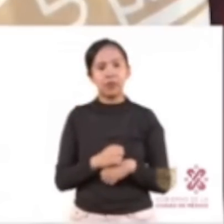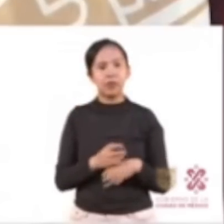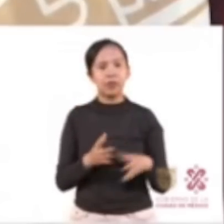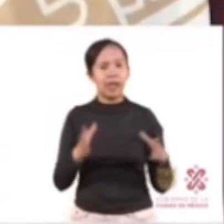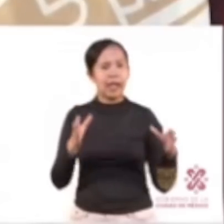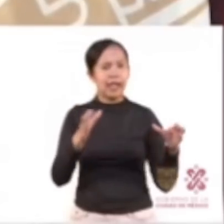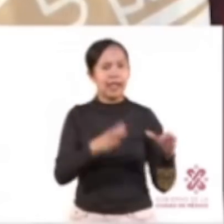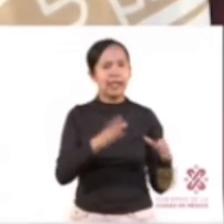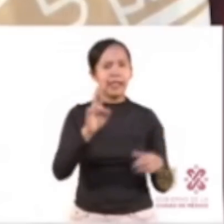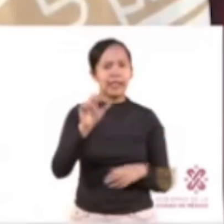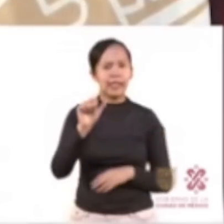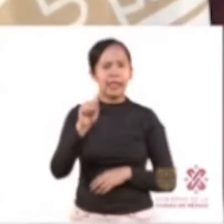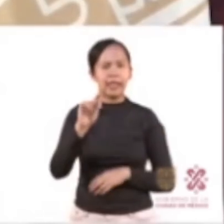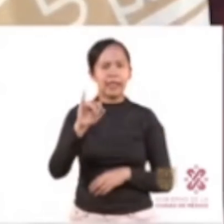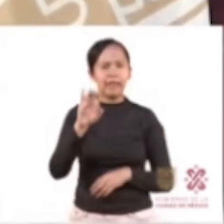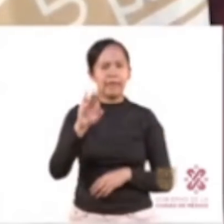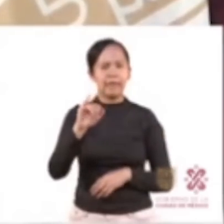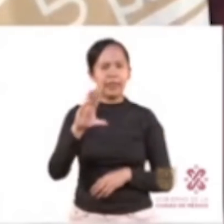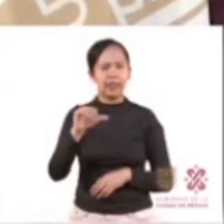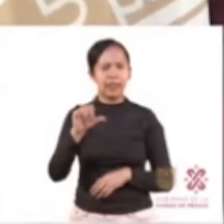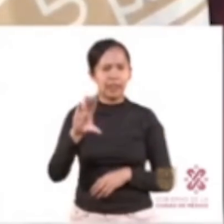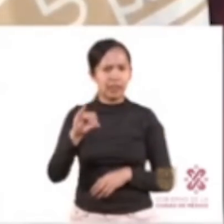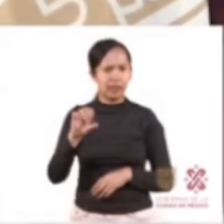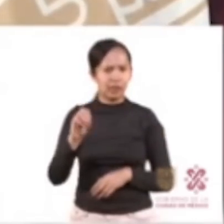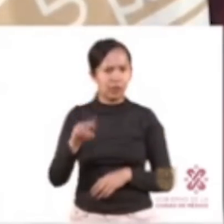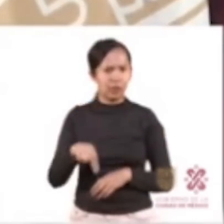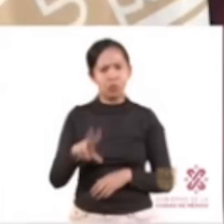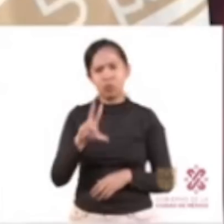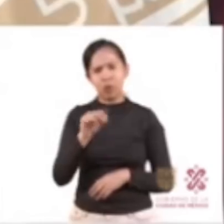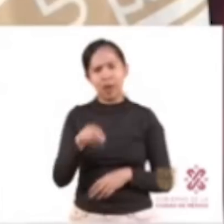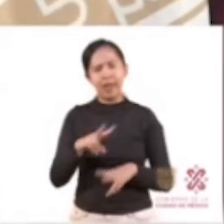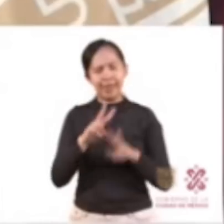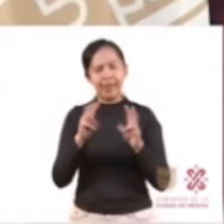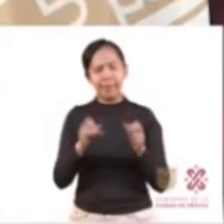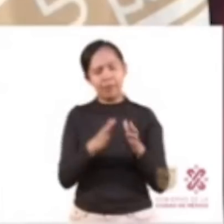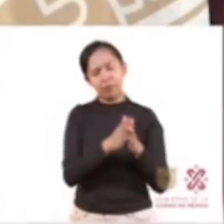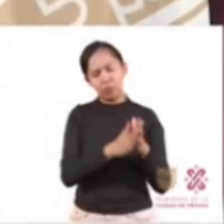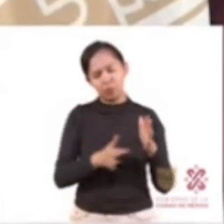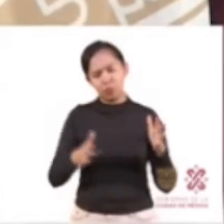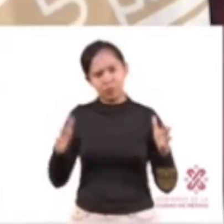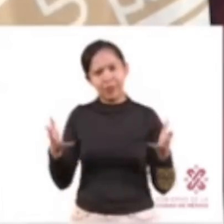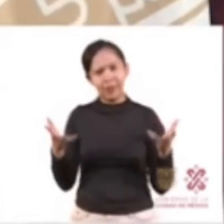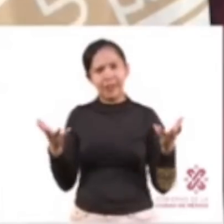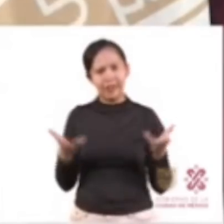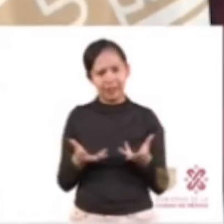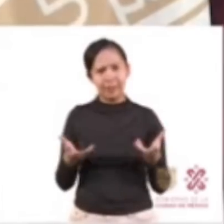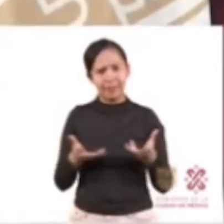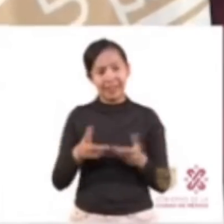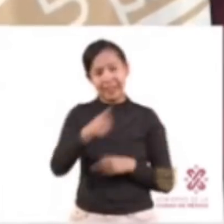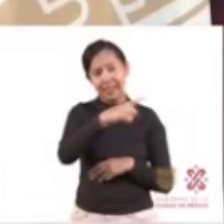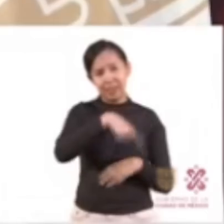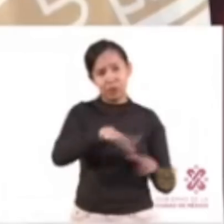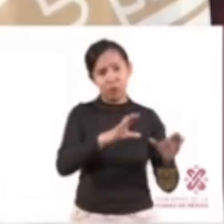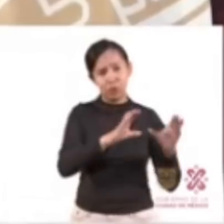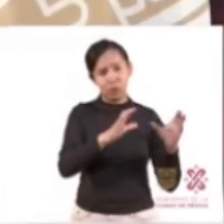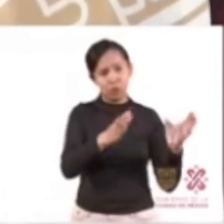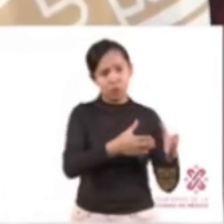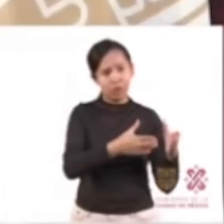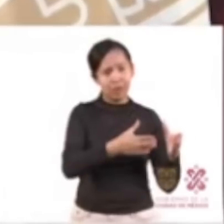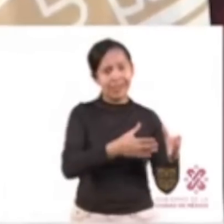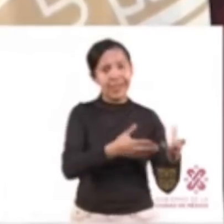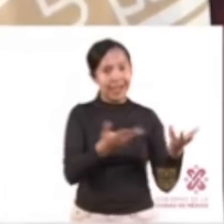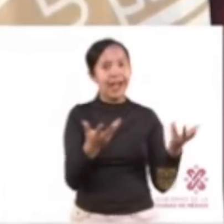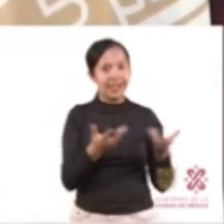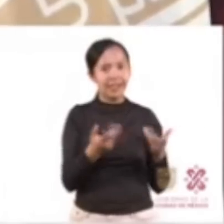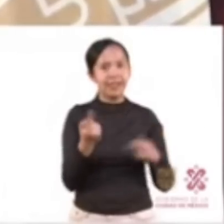la ratificación o no, sino es un tema de procedimiento que está en todo su derecho el Congreso de hacer.